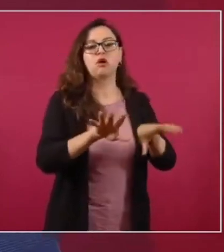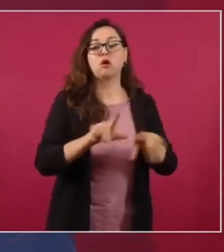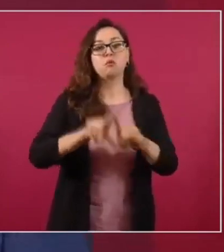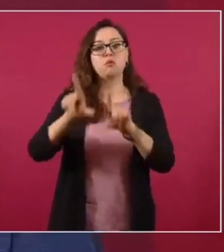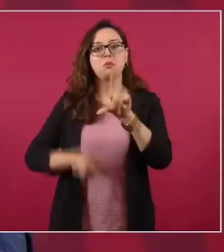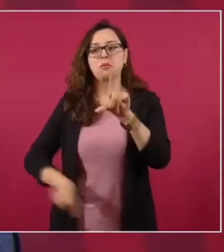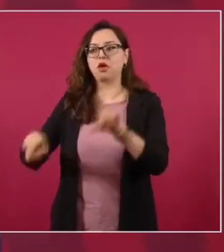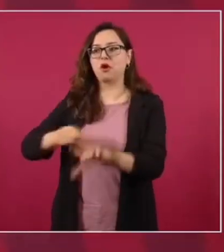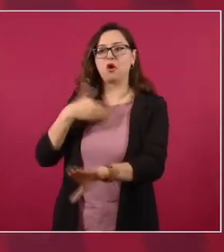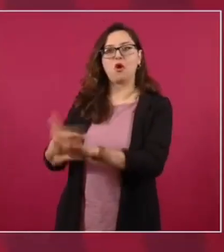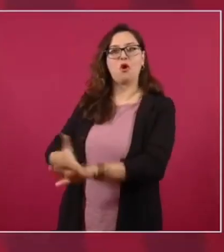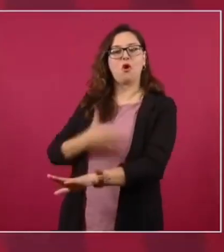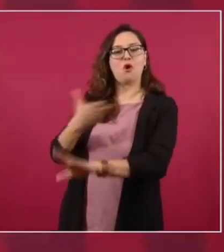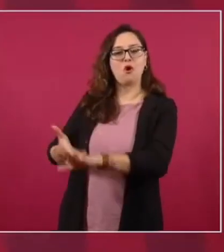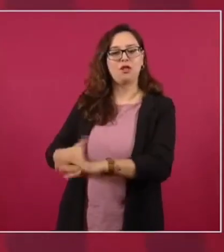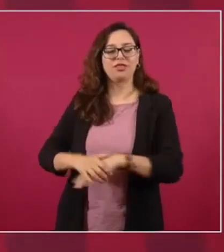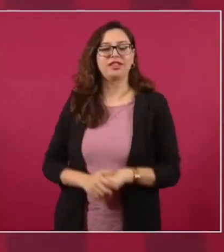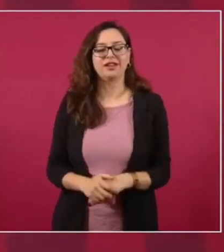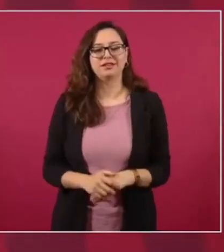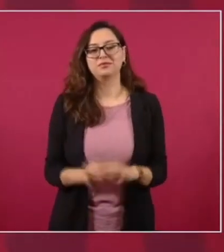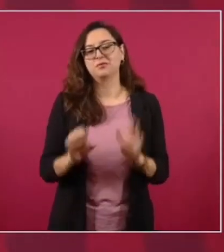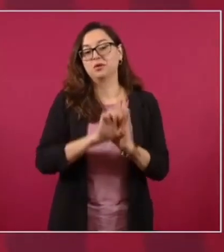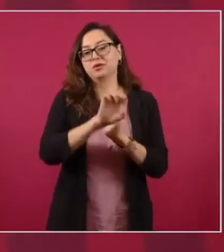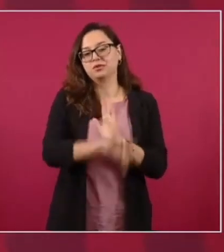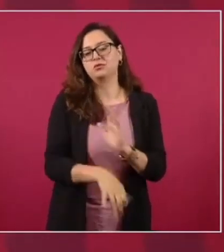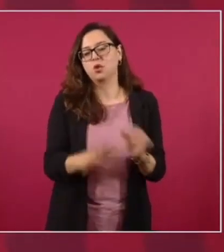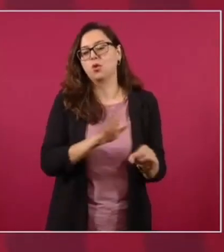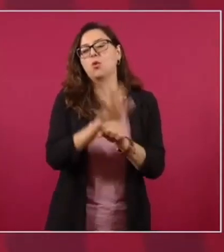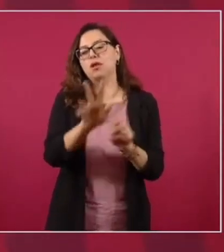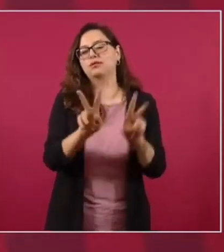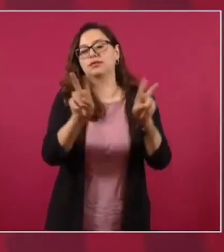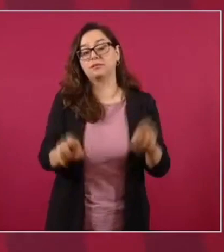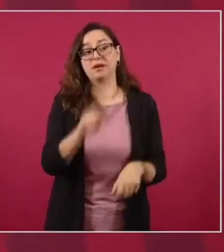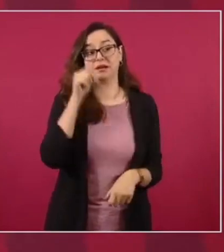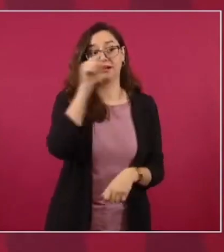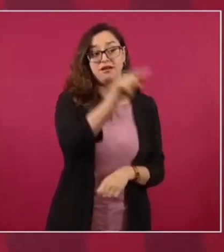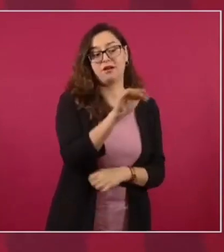diciéndole a los productores de tomate de Florida